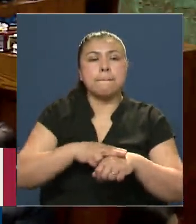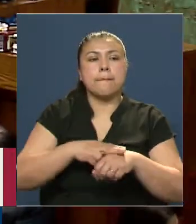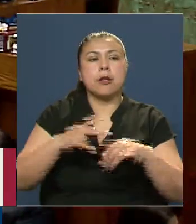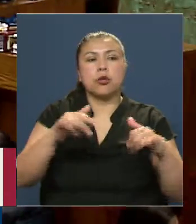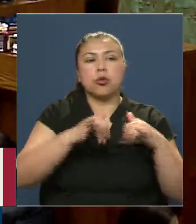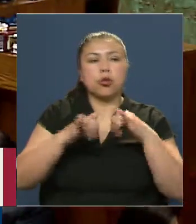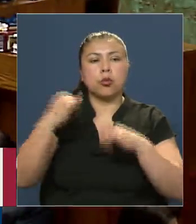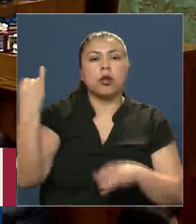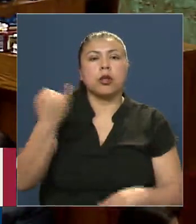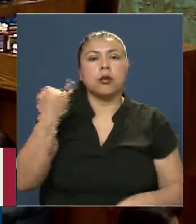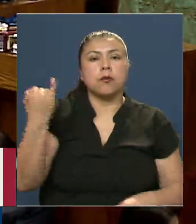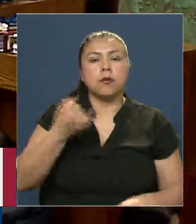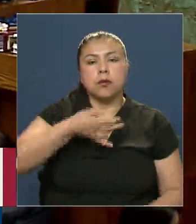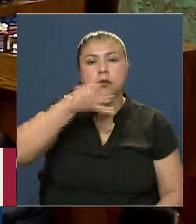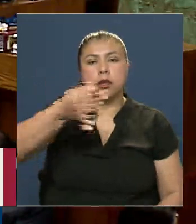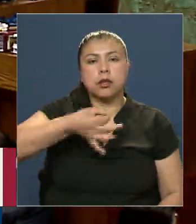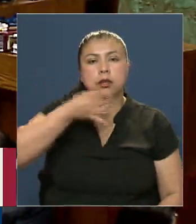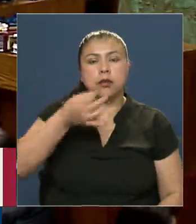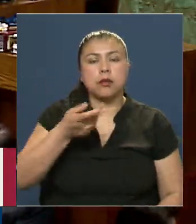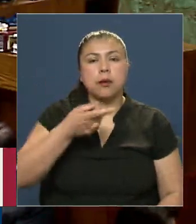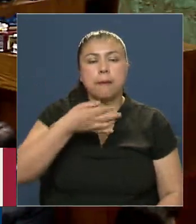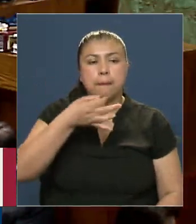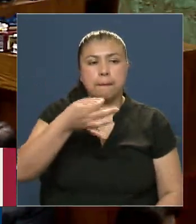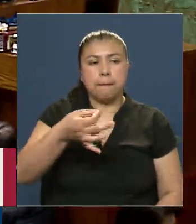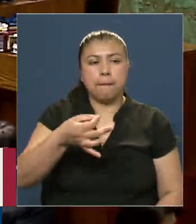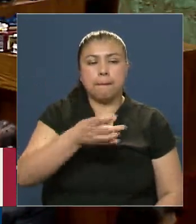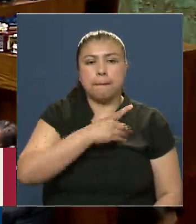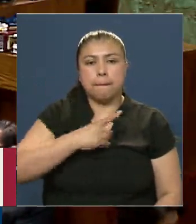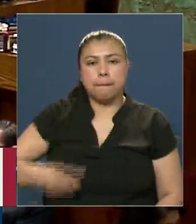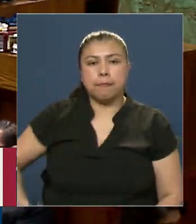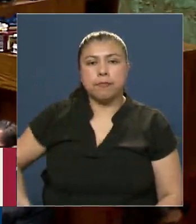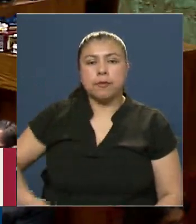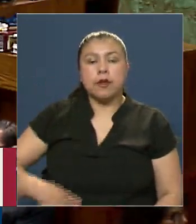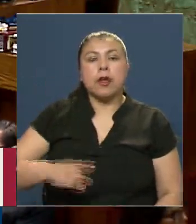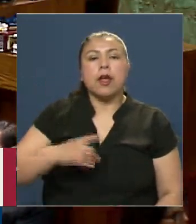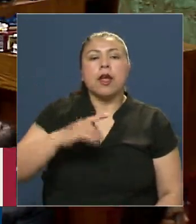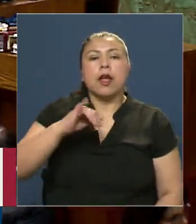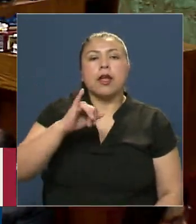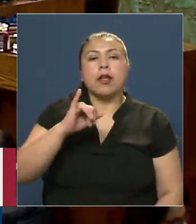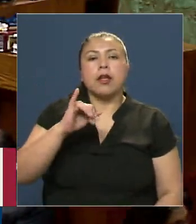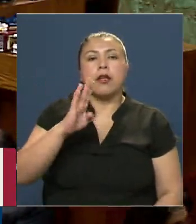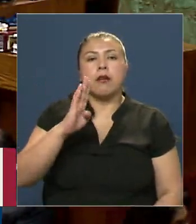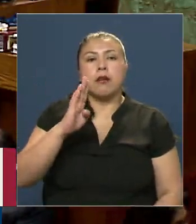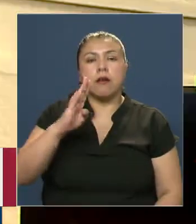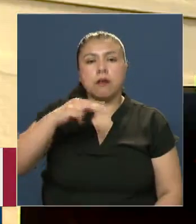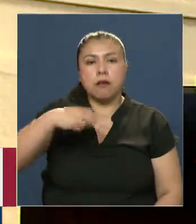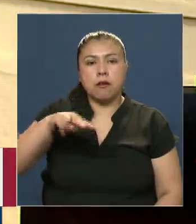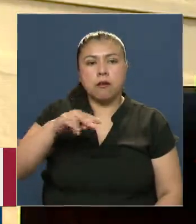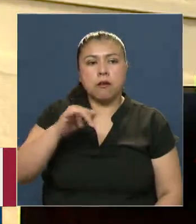le ofrezco la palabra. Tiene usted la palabra, diputado Diego Ibáñez.